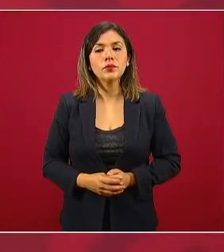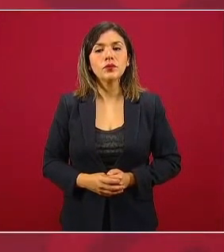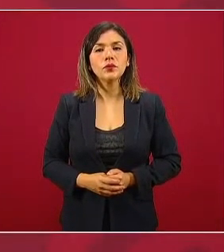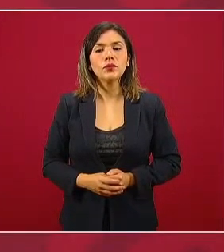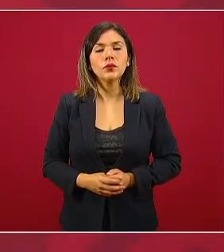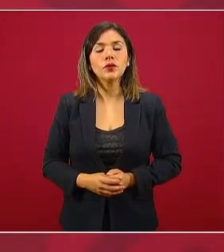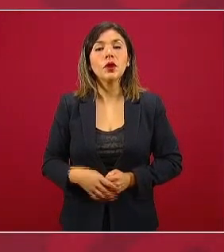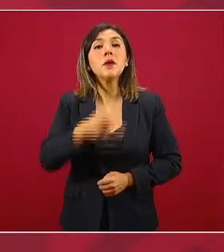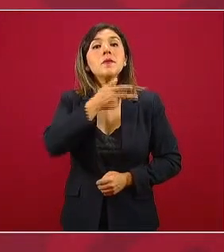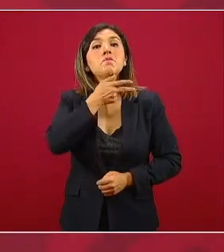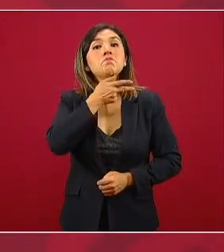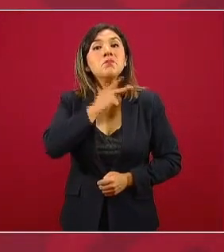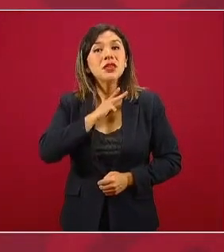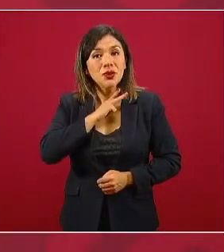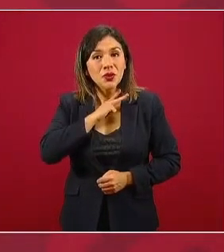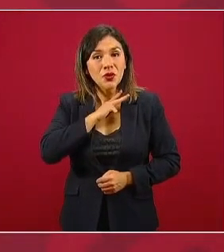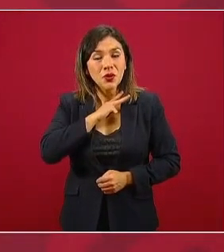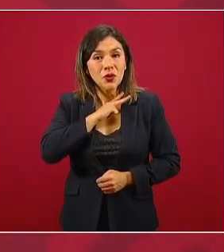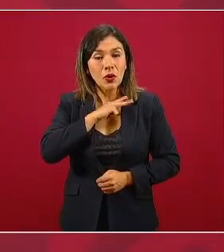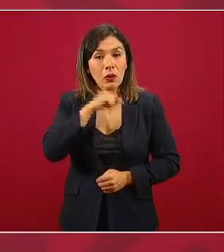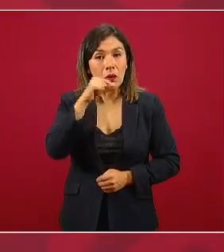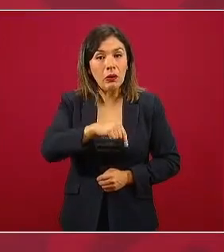caso del petróleo,